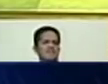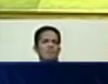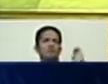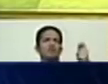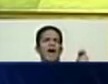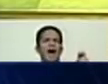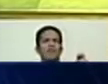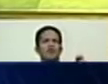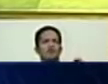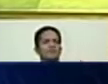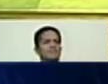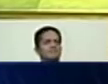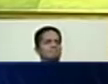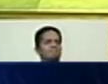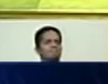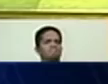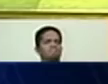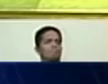ningún control sobre